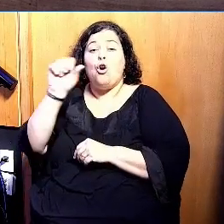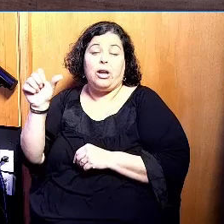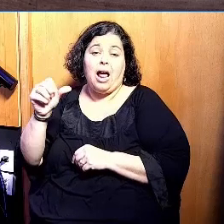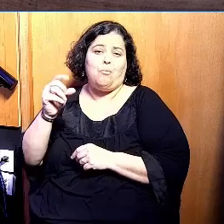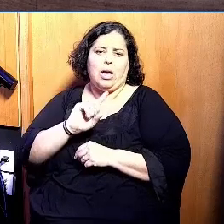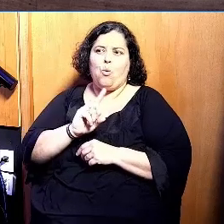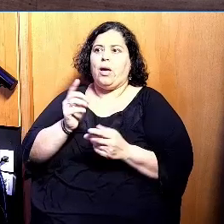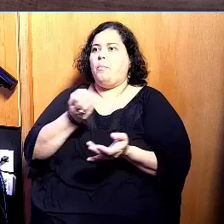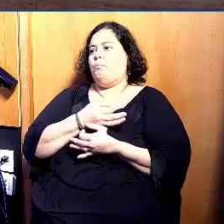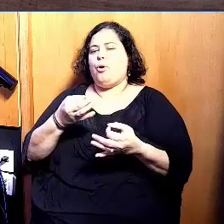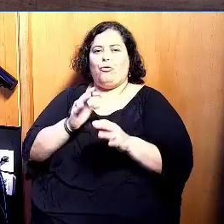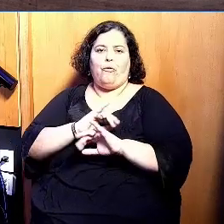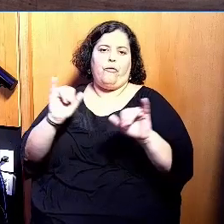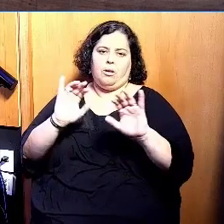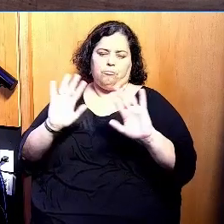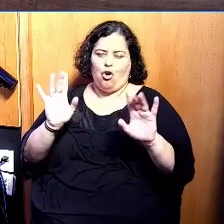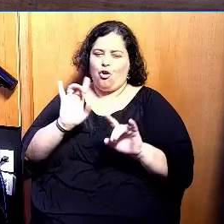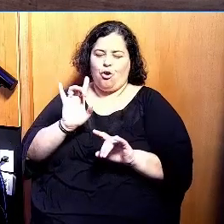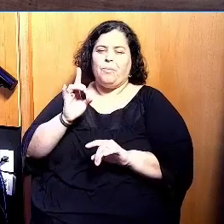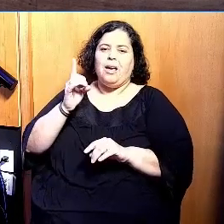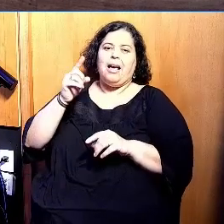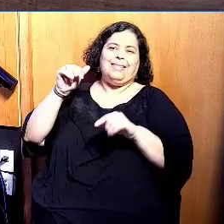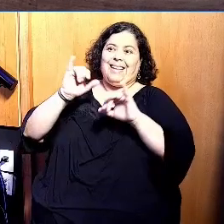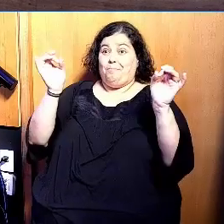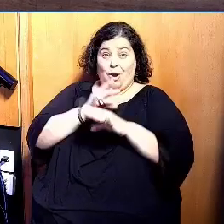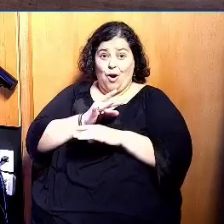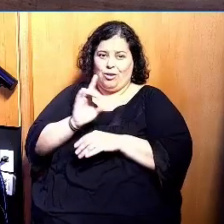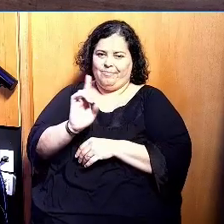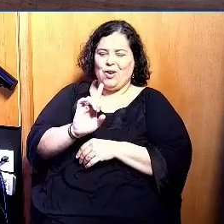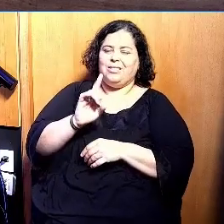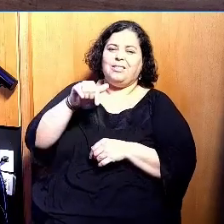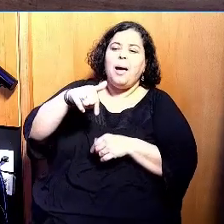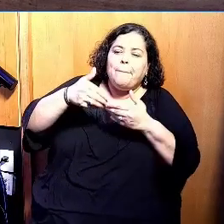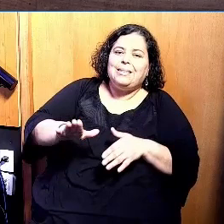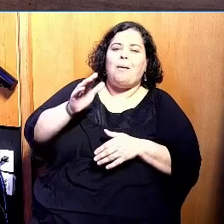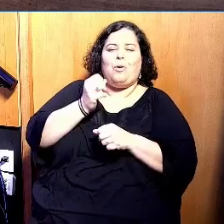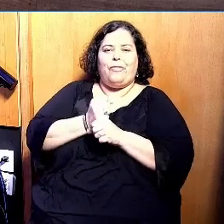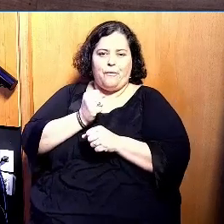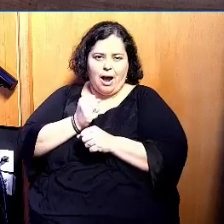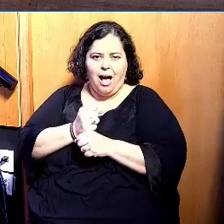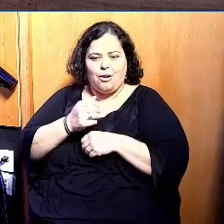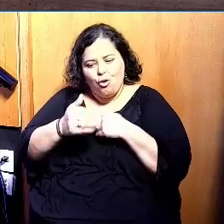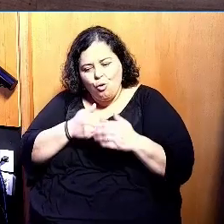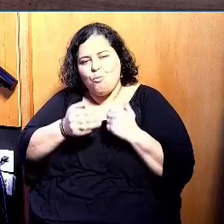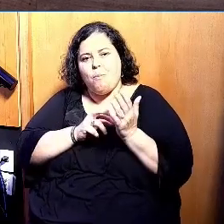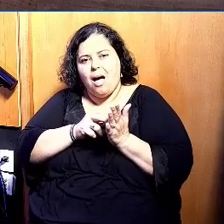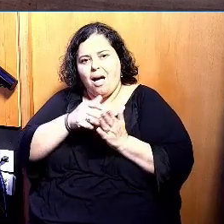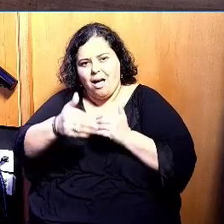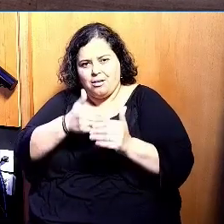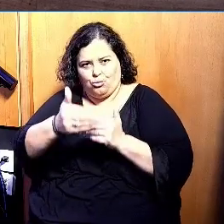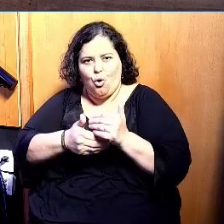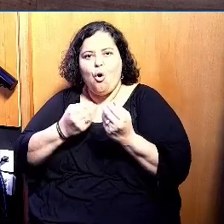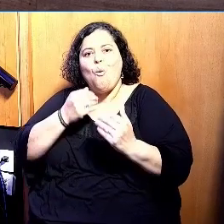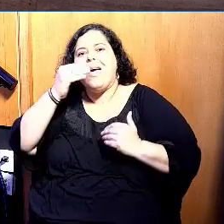decir que ya cumplimos, ¿no? Porque capaz que la pregunta dice, ¿lo logramos y ya estamos? No, ¿cómo empezamos a trabajar y a caminar cómo